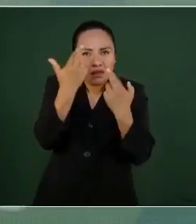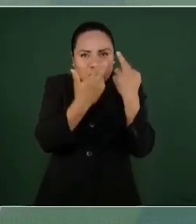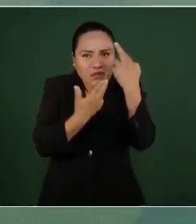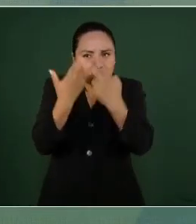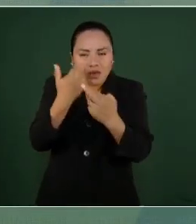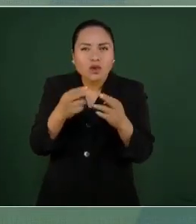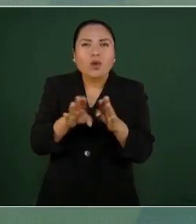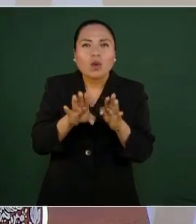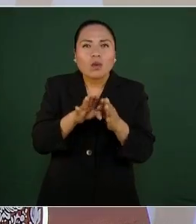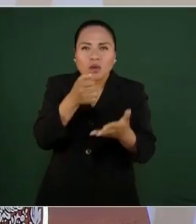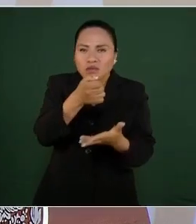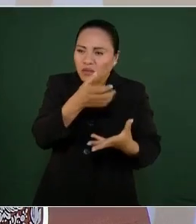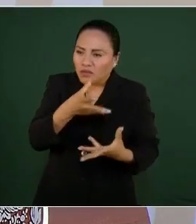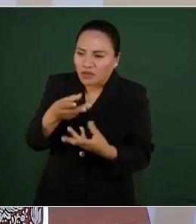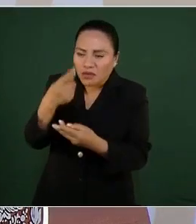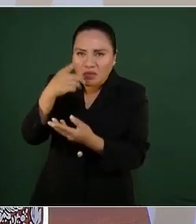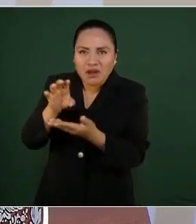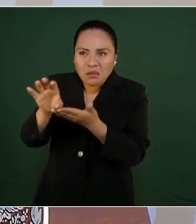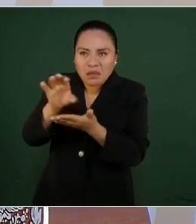los fondos